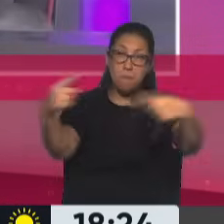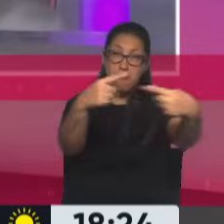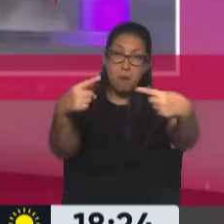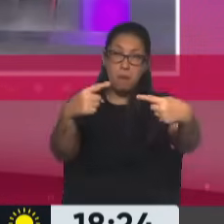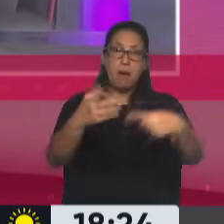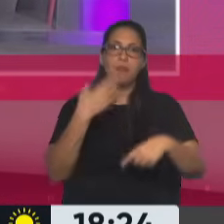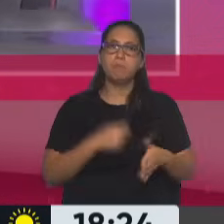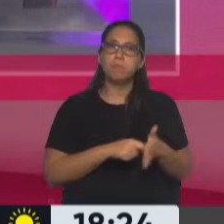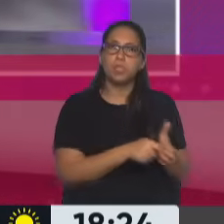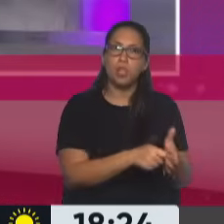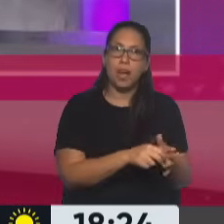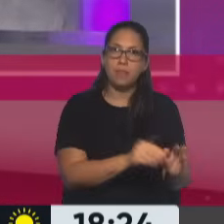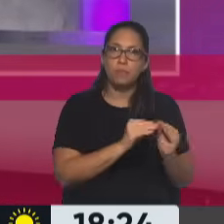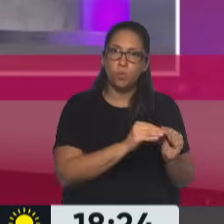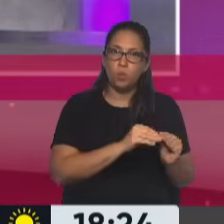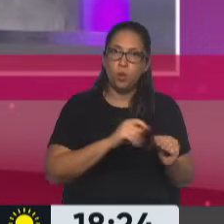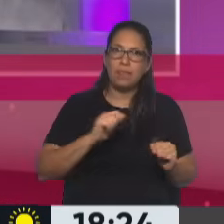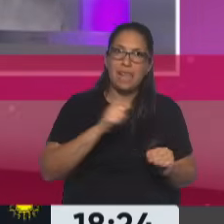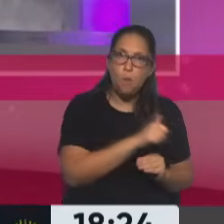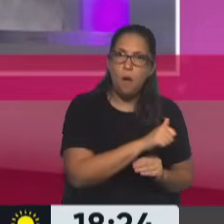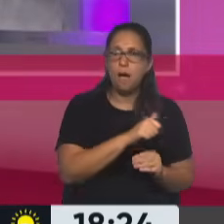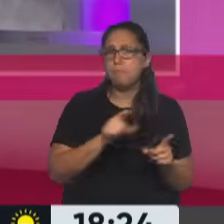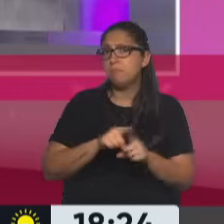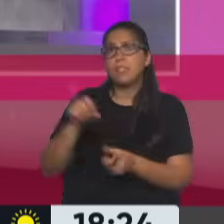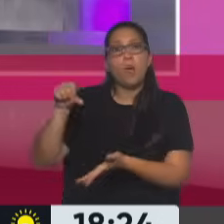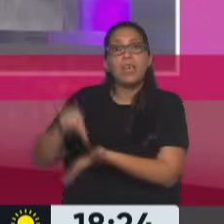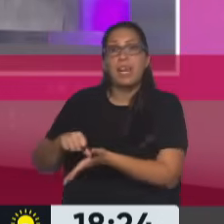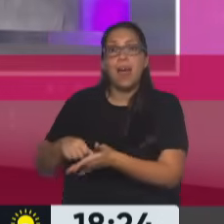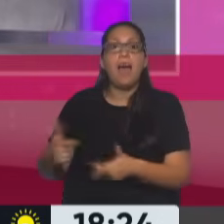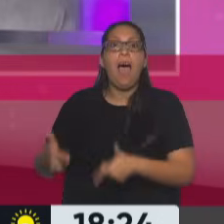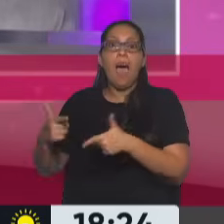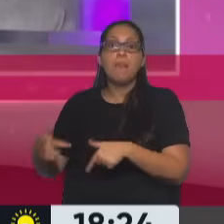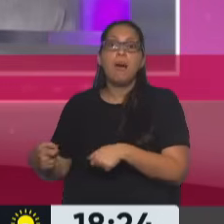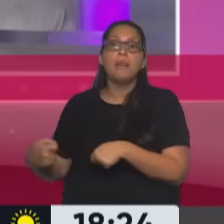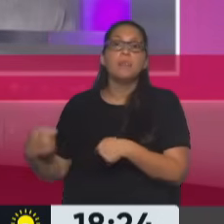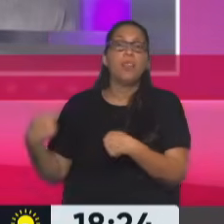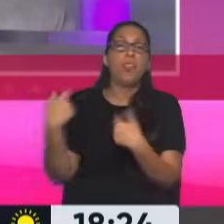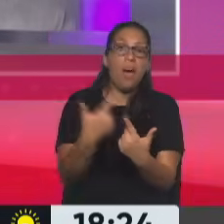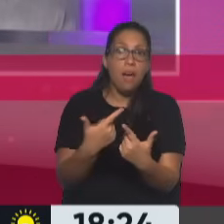su momento a Taiwán, supo hacer su juego. Lo mismo Irán, proveyendo armas a